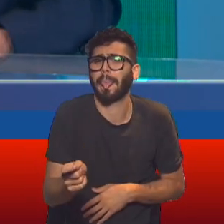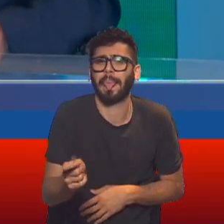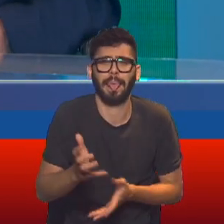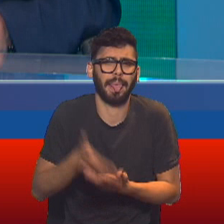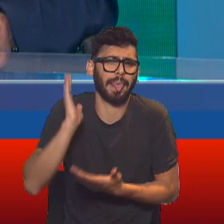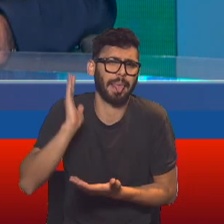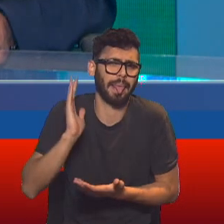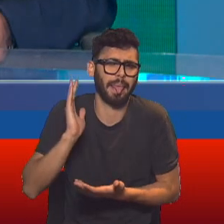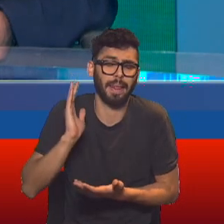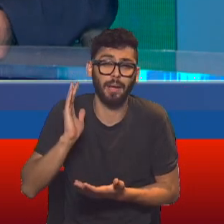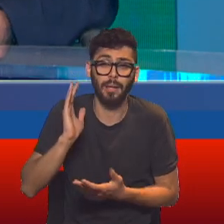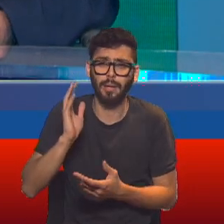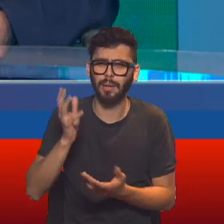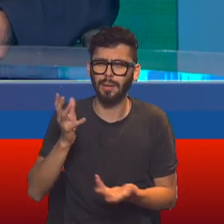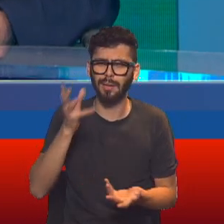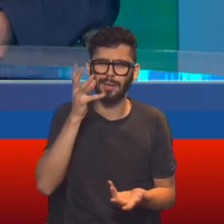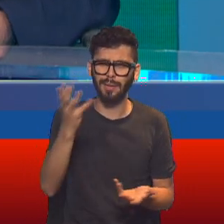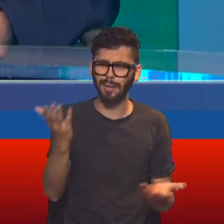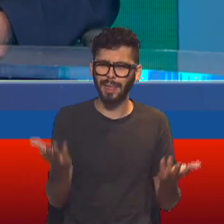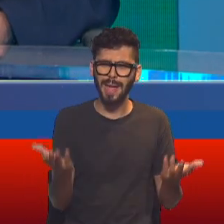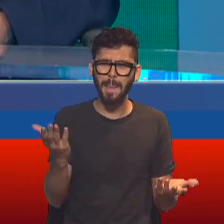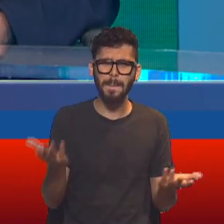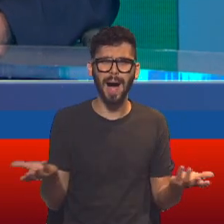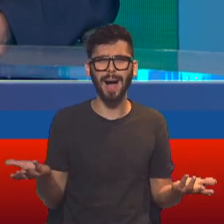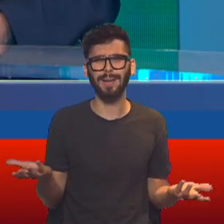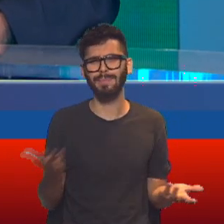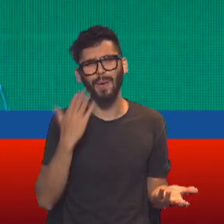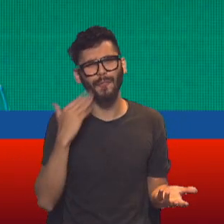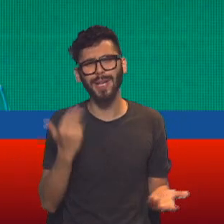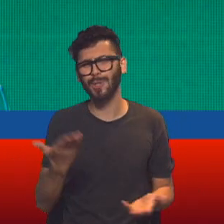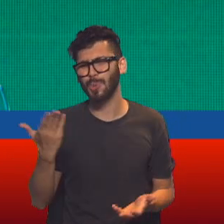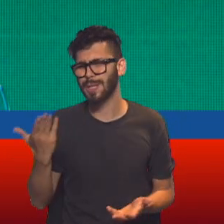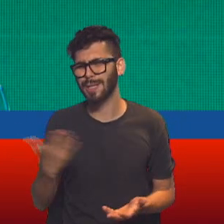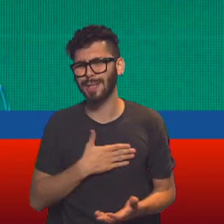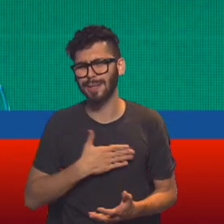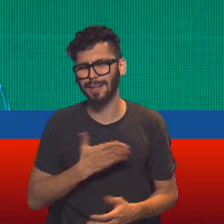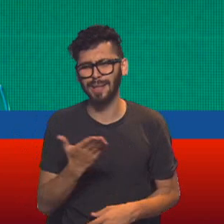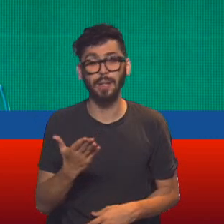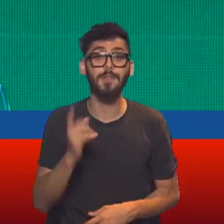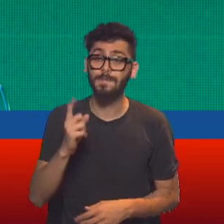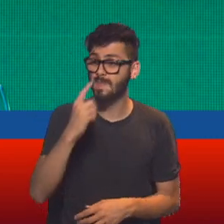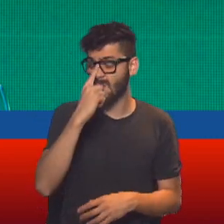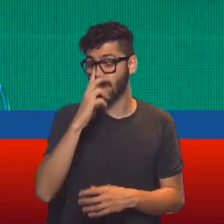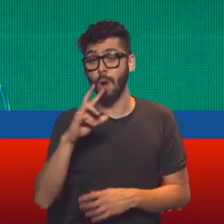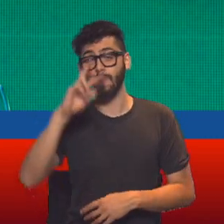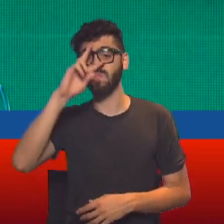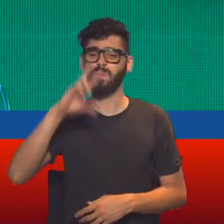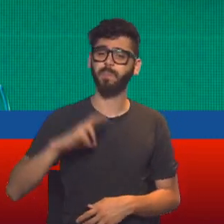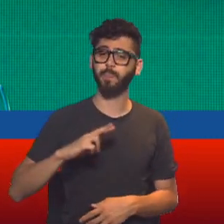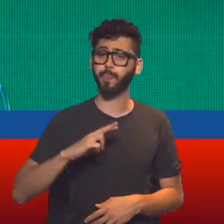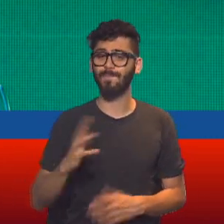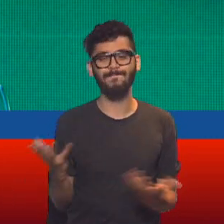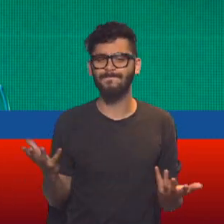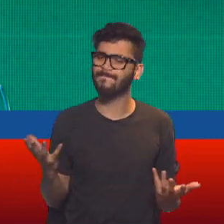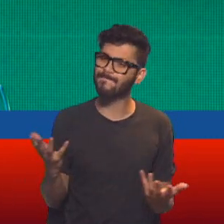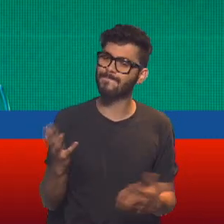ricos. Pero qué obsceno, qué vergüenza que hayan votado. Se trata de eso, se trata de exclusividad y de privilegios. A mí yo lo